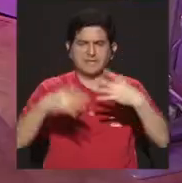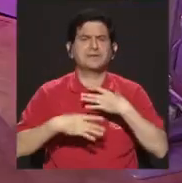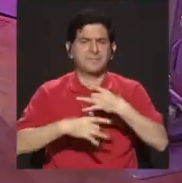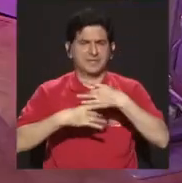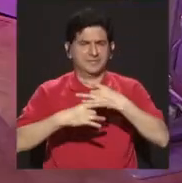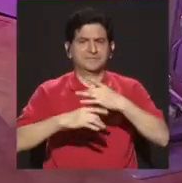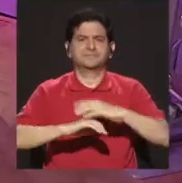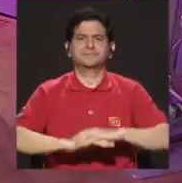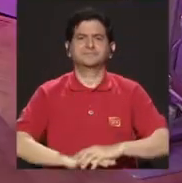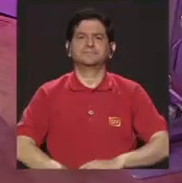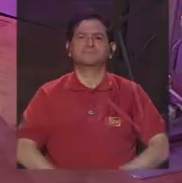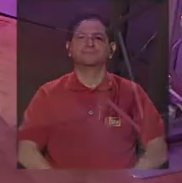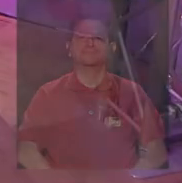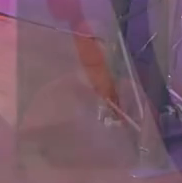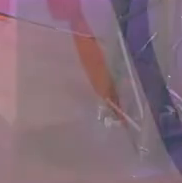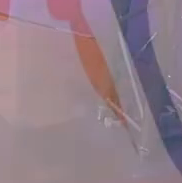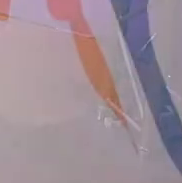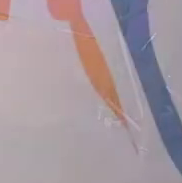interesante